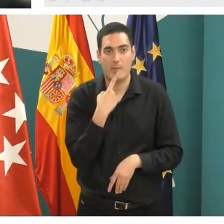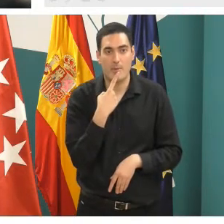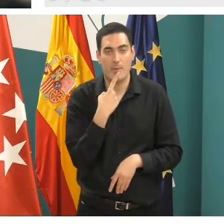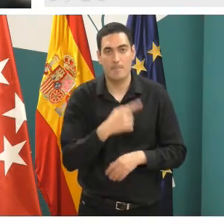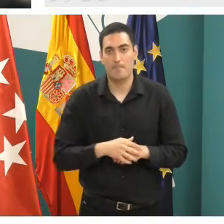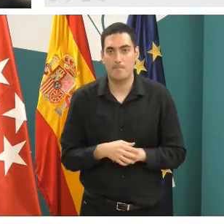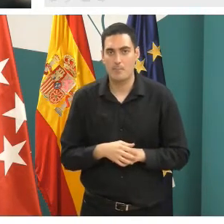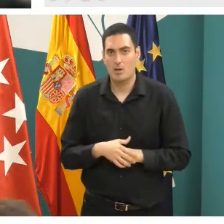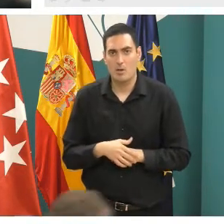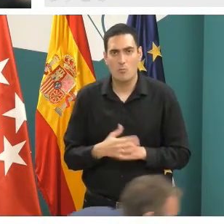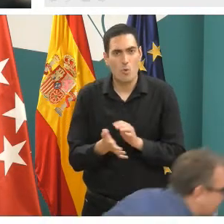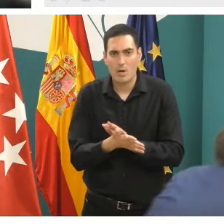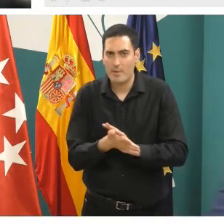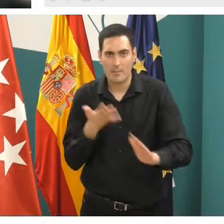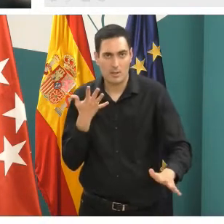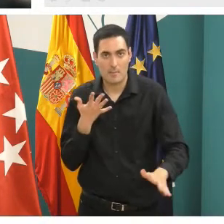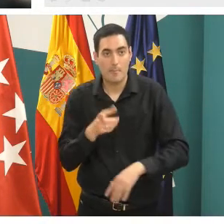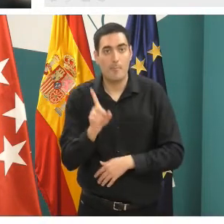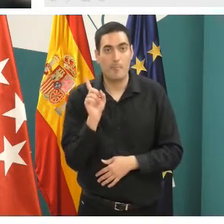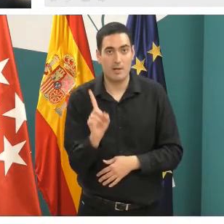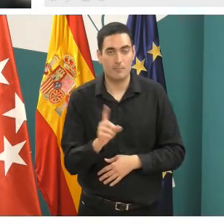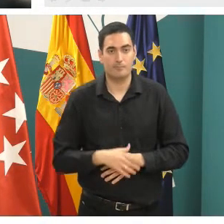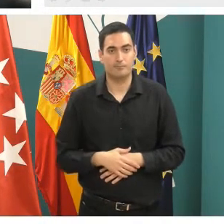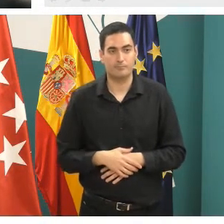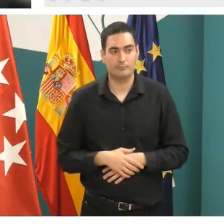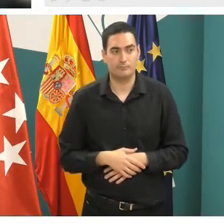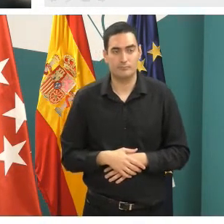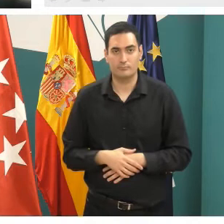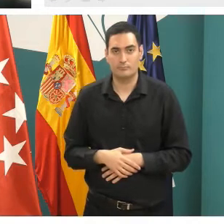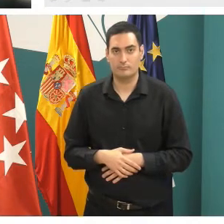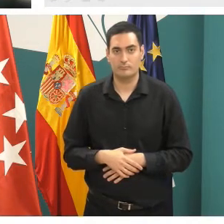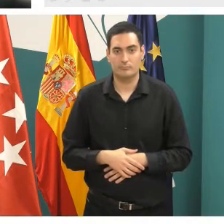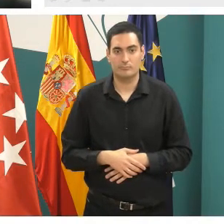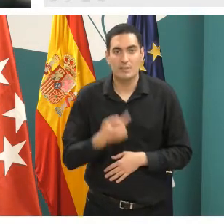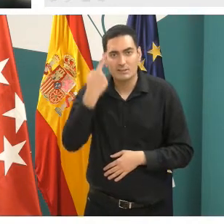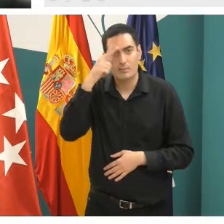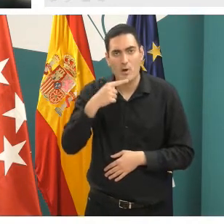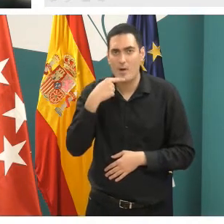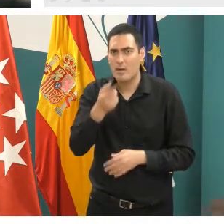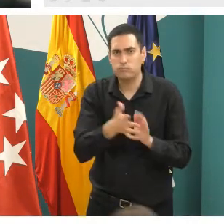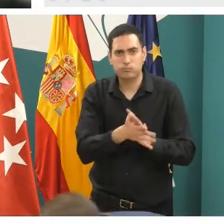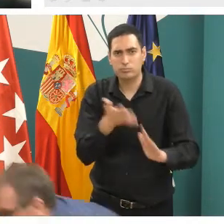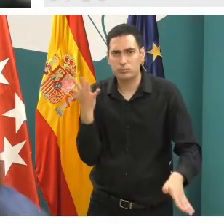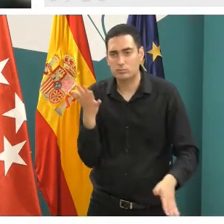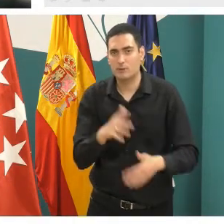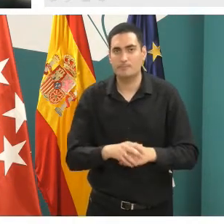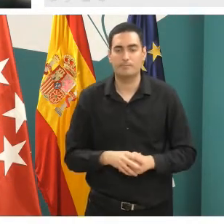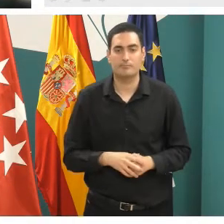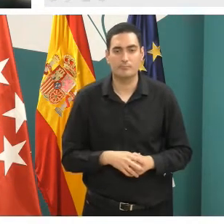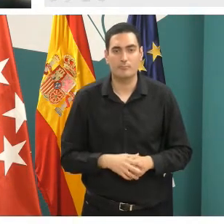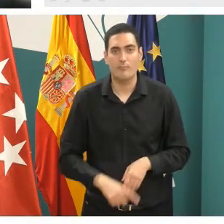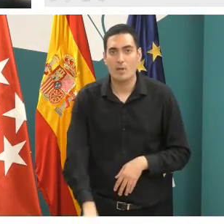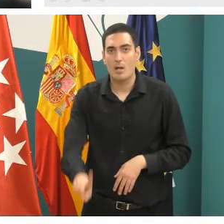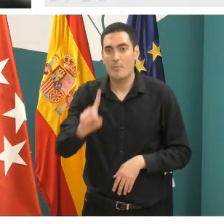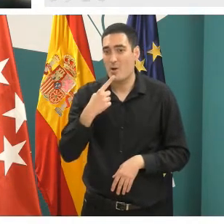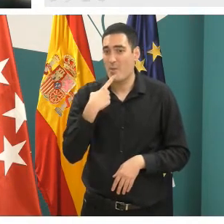Wegener muy rápidamente. Pero los que vimos la serie sabemos que lo dice muy rápidamente, pero lo dice